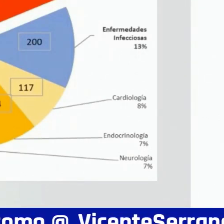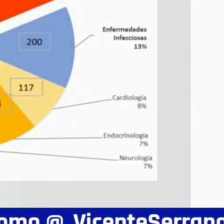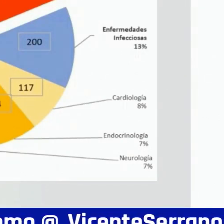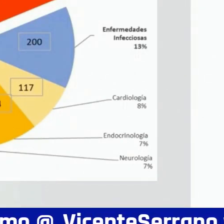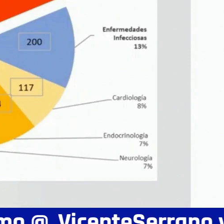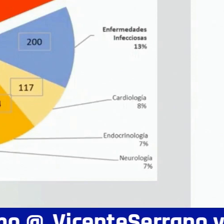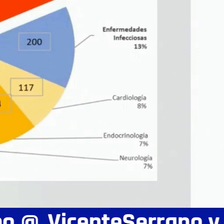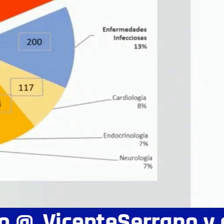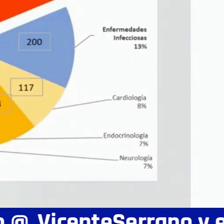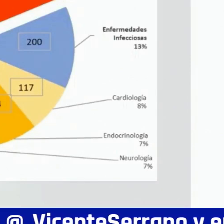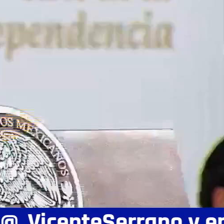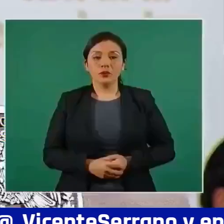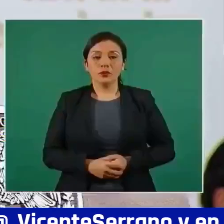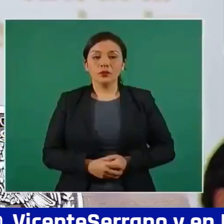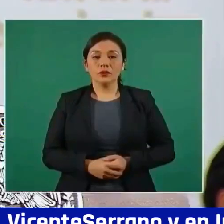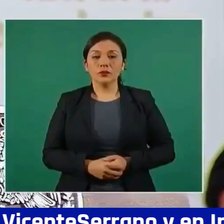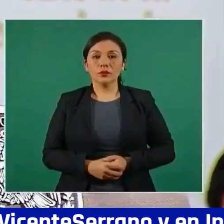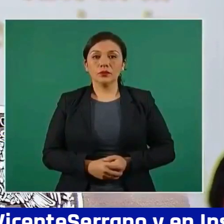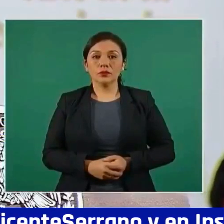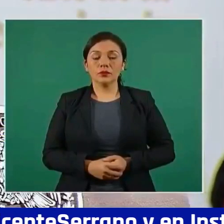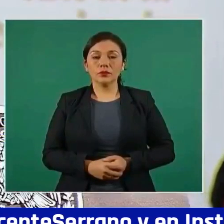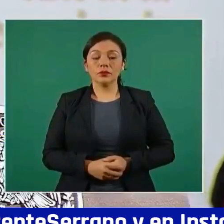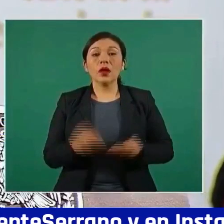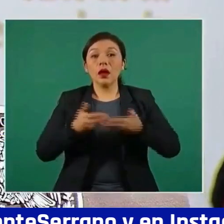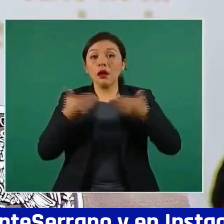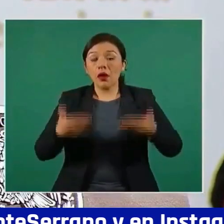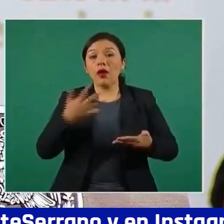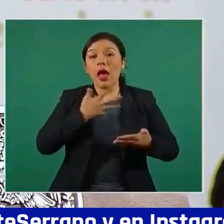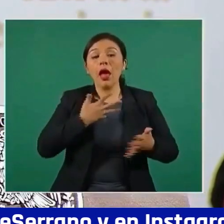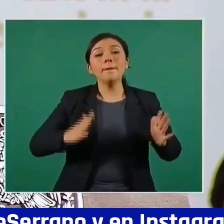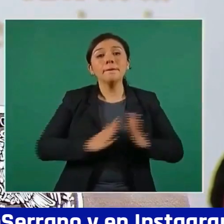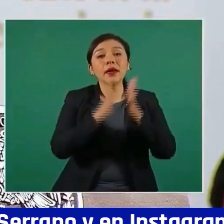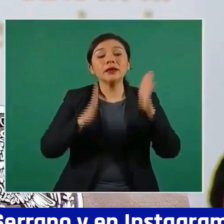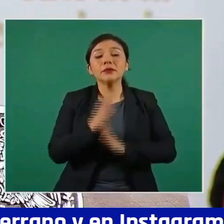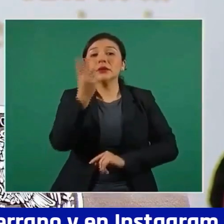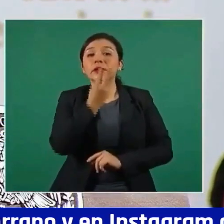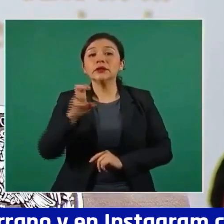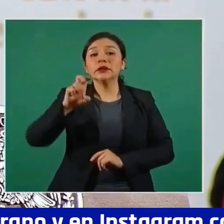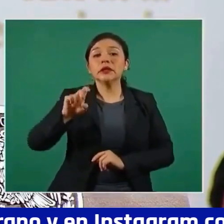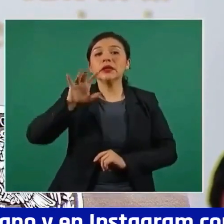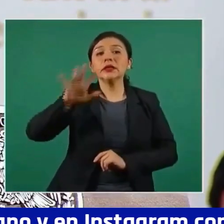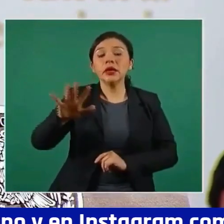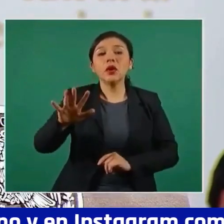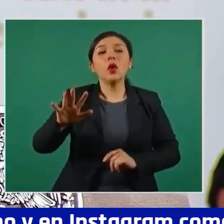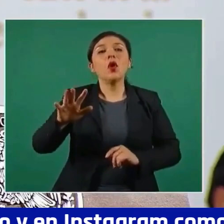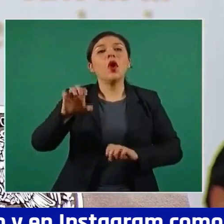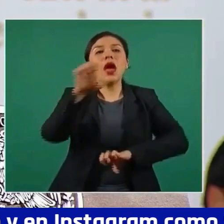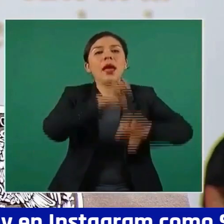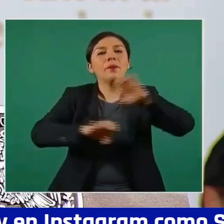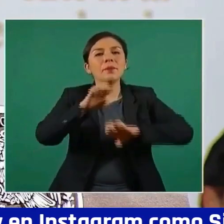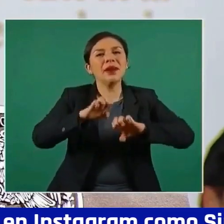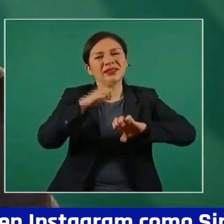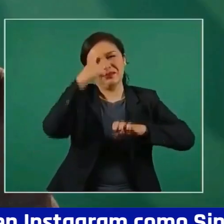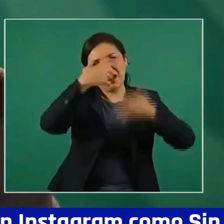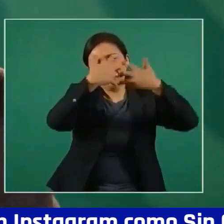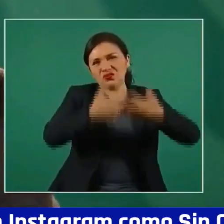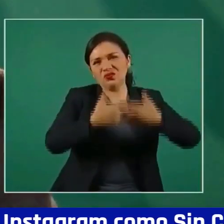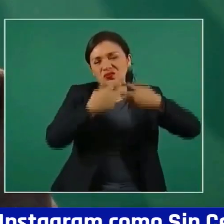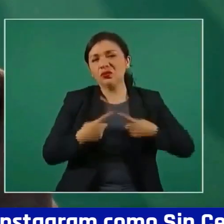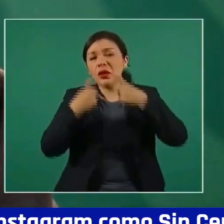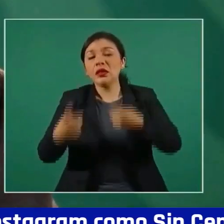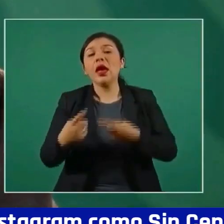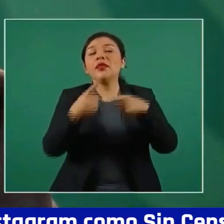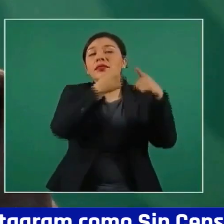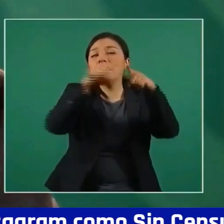no lograda antes, se participaron 335 proveedores de 14